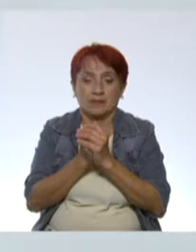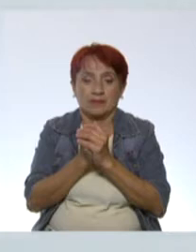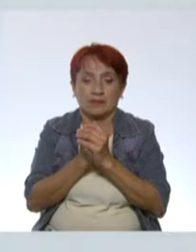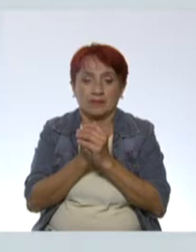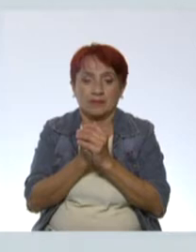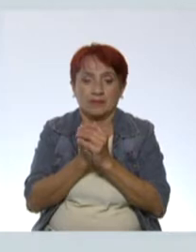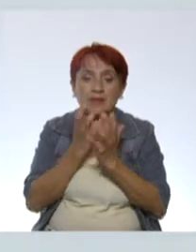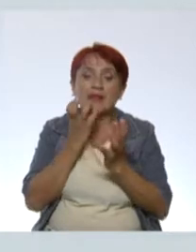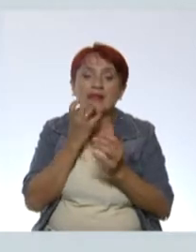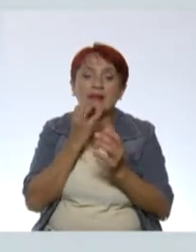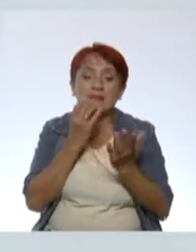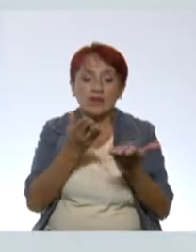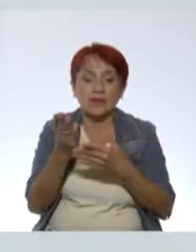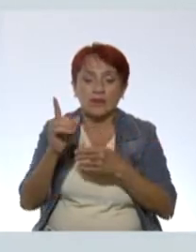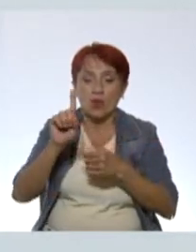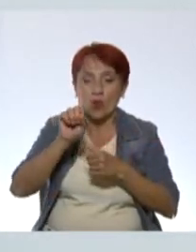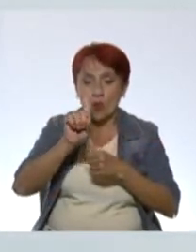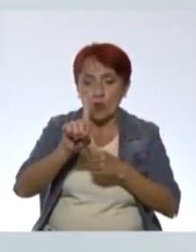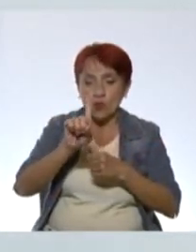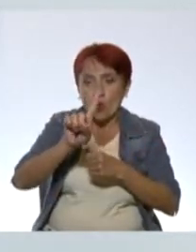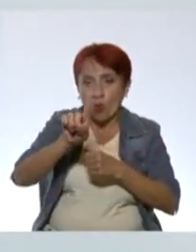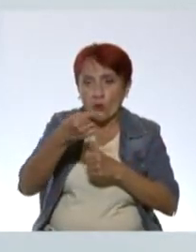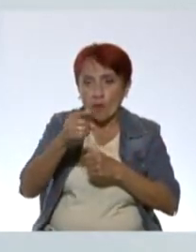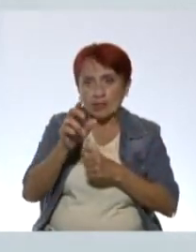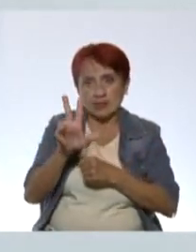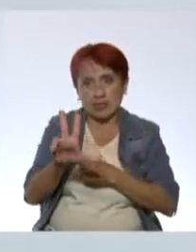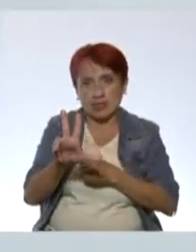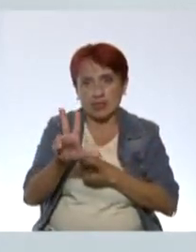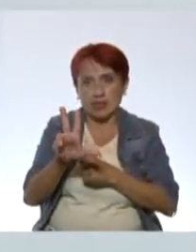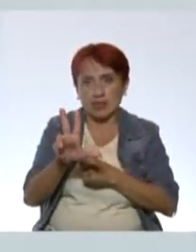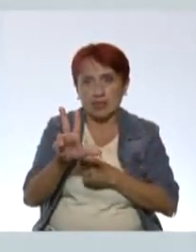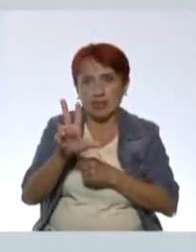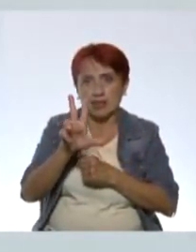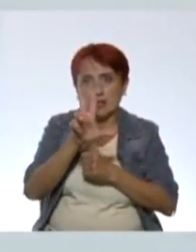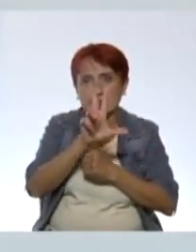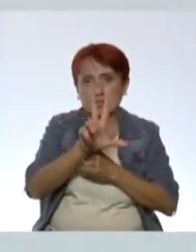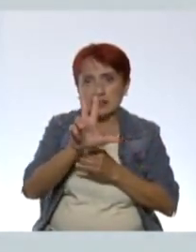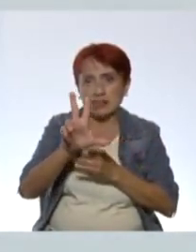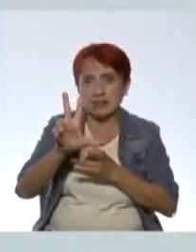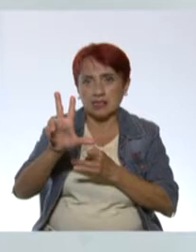en una operación, la que sea, que al dividir encontramos